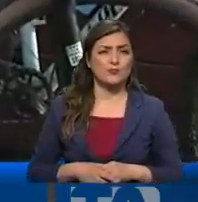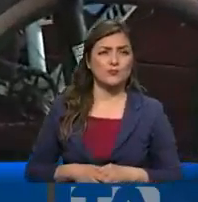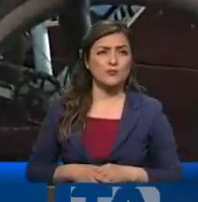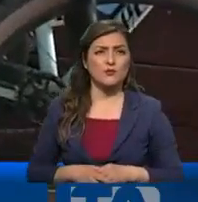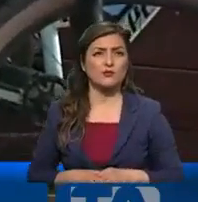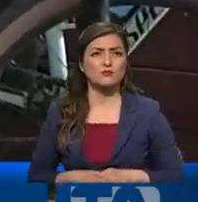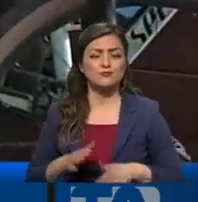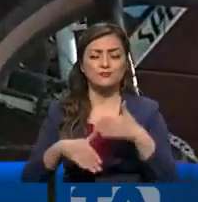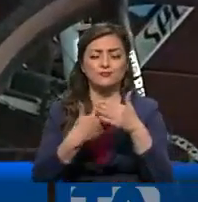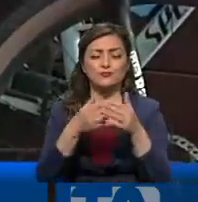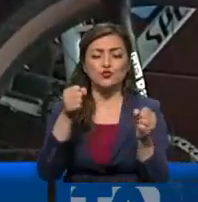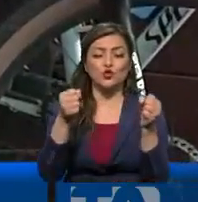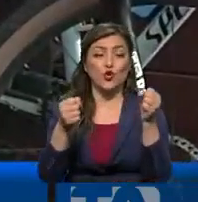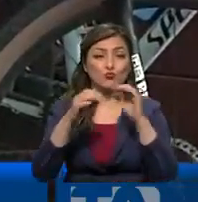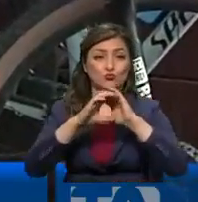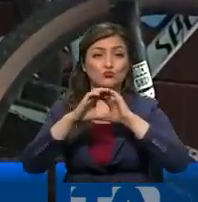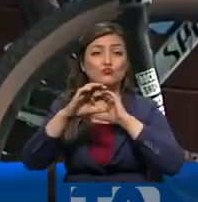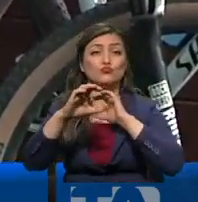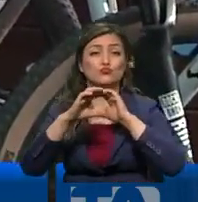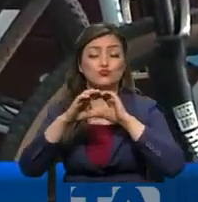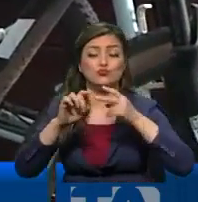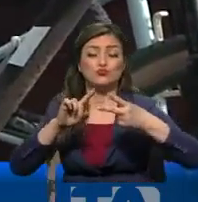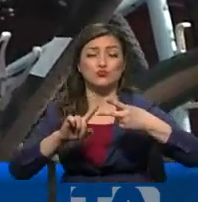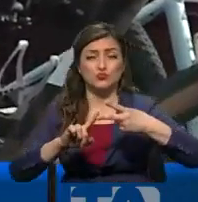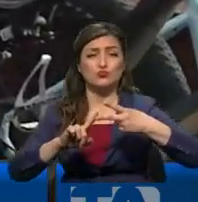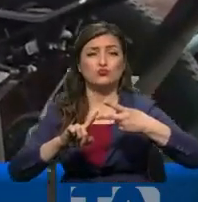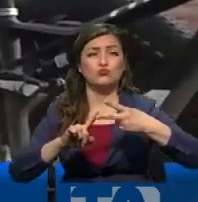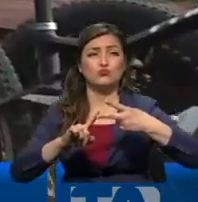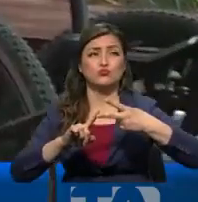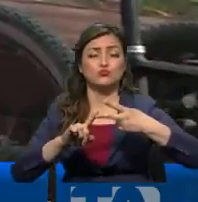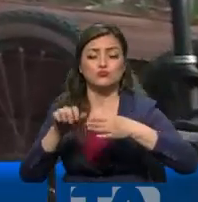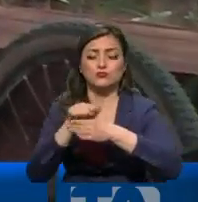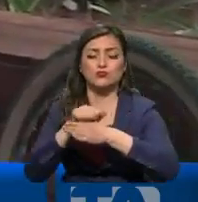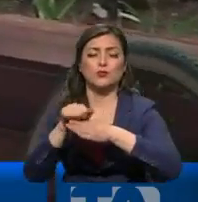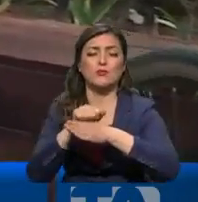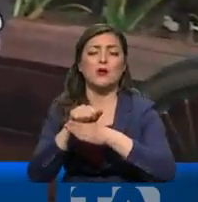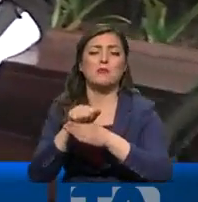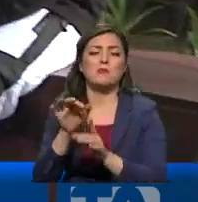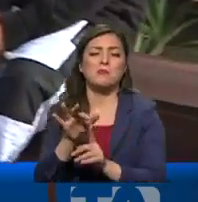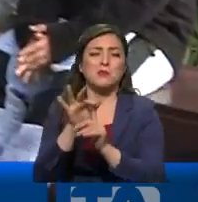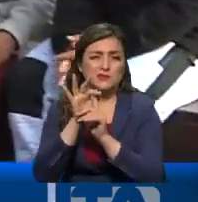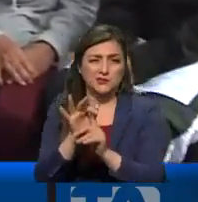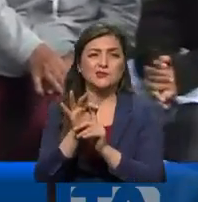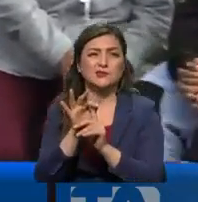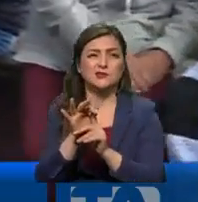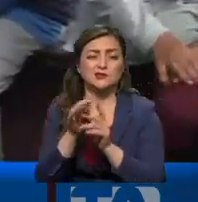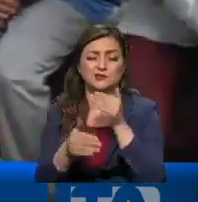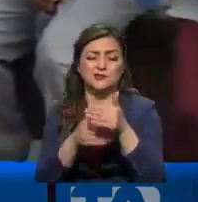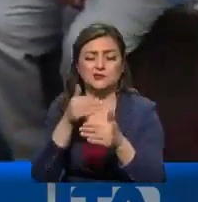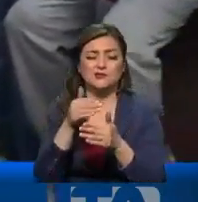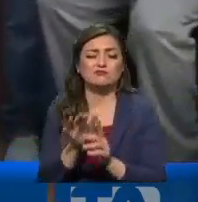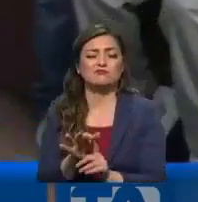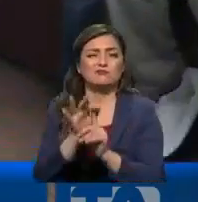a todos los conductores de buses se les haga un entrenamiento especial, un proceso